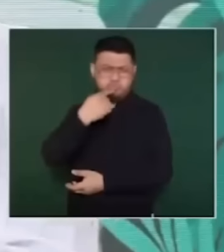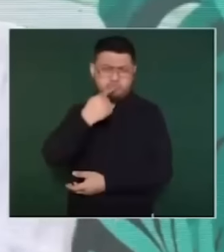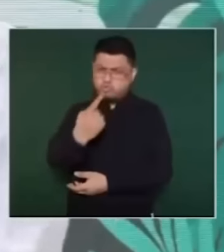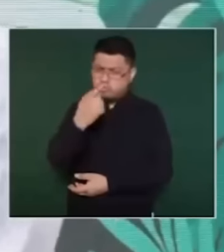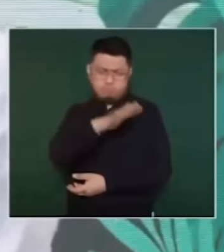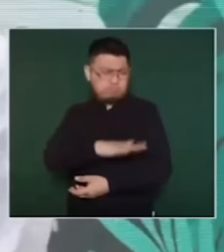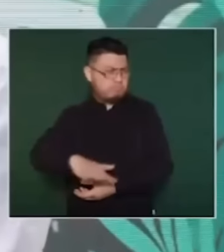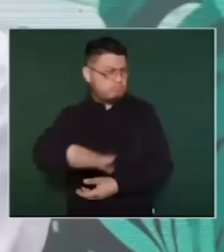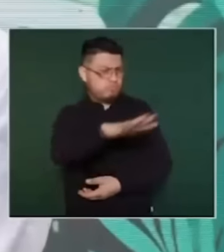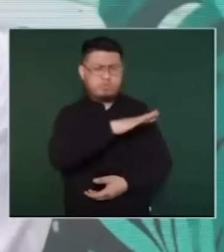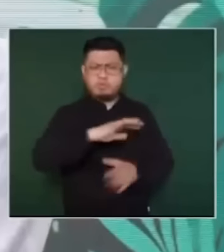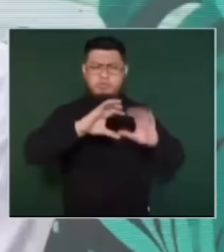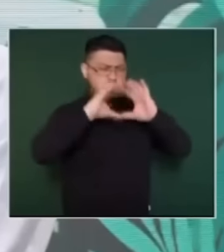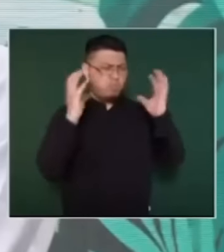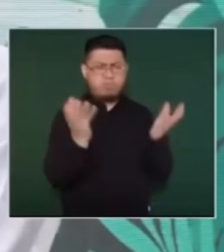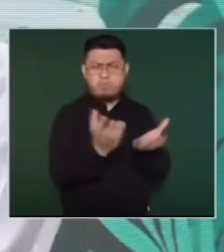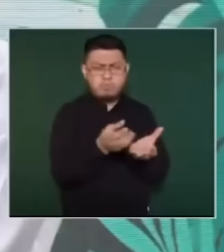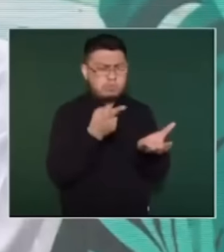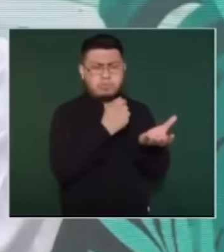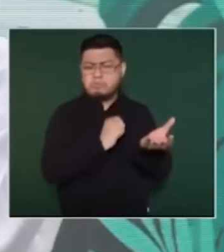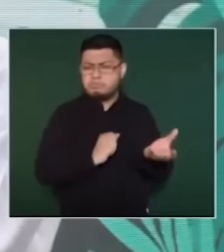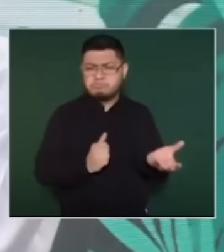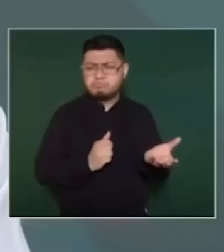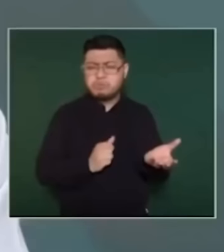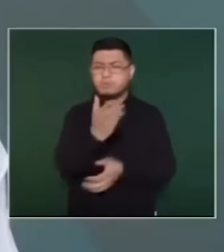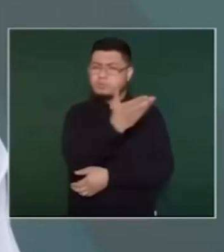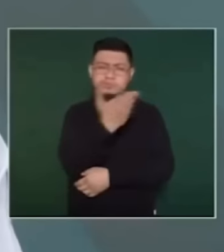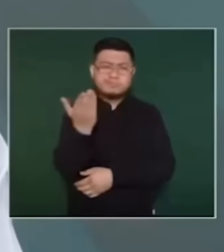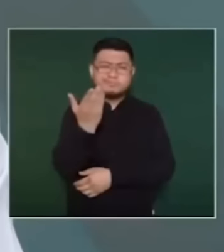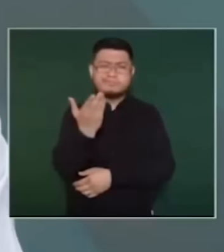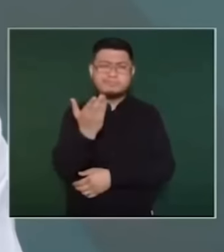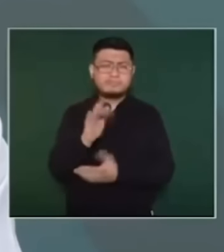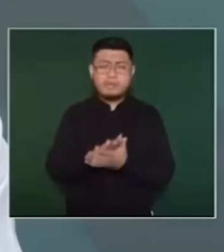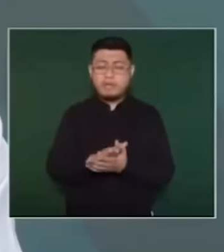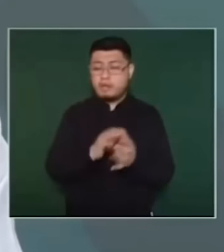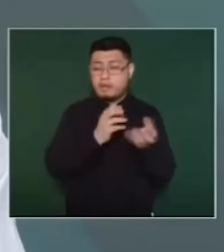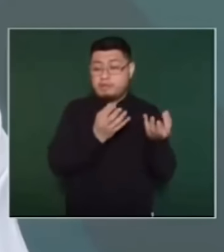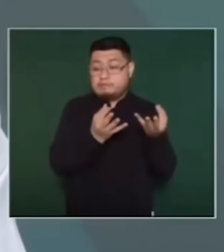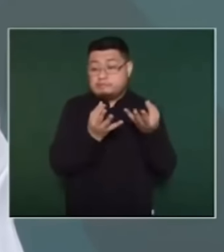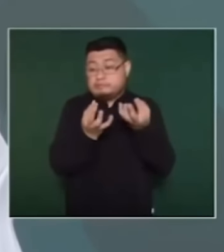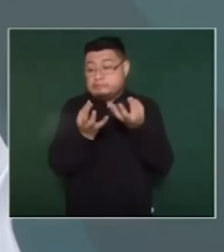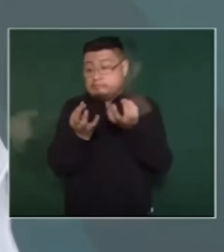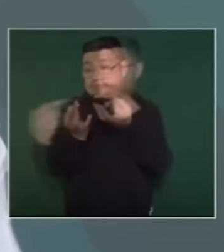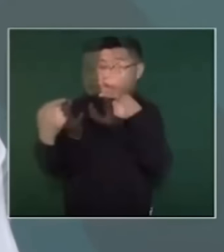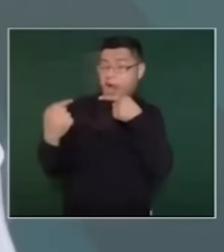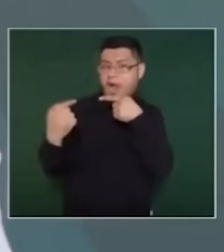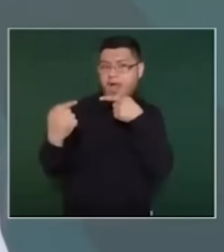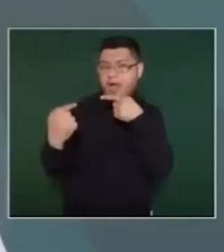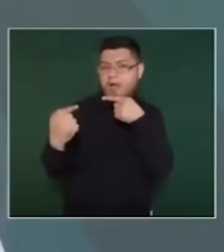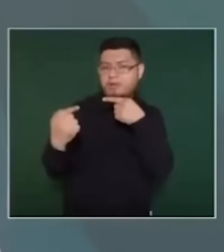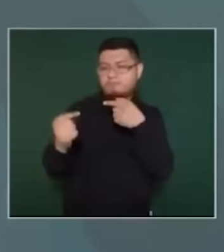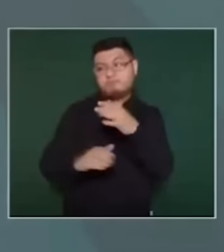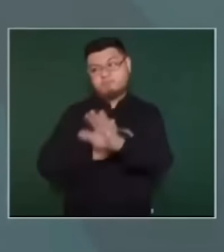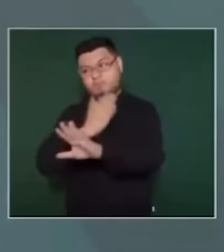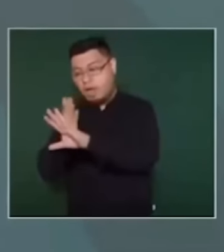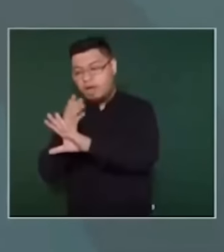dicho que va a vender todas las paraestatales a los privados. Lo mismo que hizo Salinas de Gortari